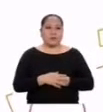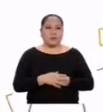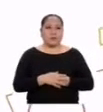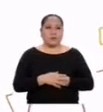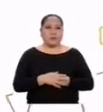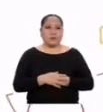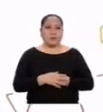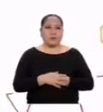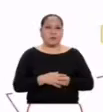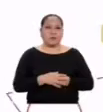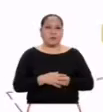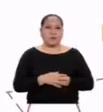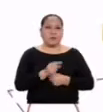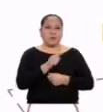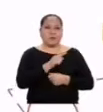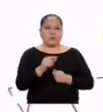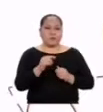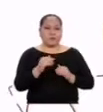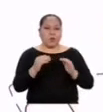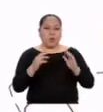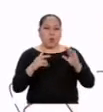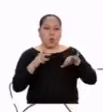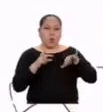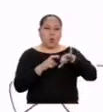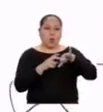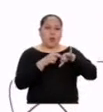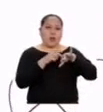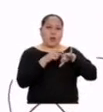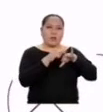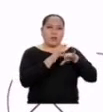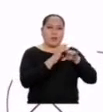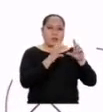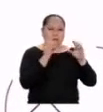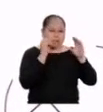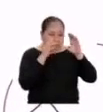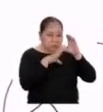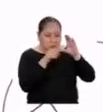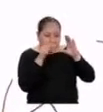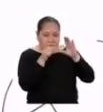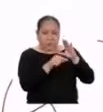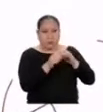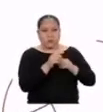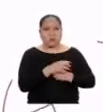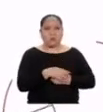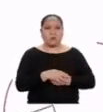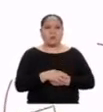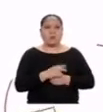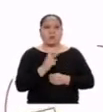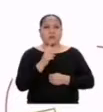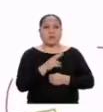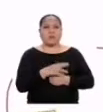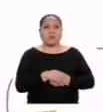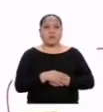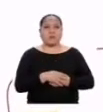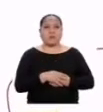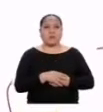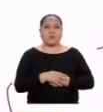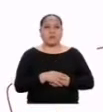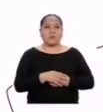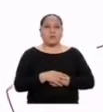En la esquina hay como una escalera. A ver, un zoom por favor. Ahí está. A